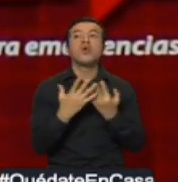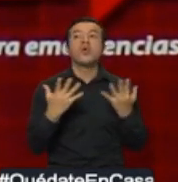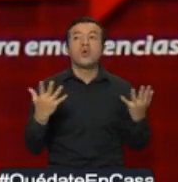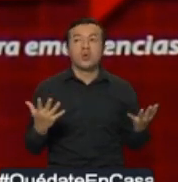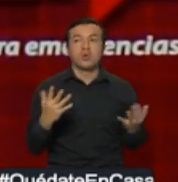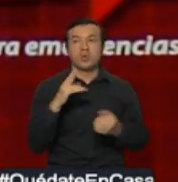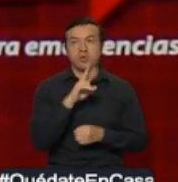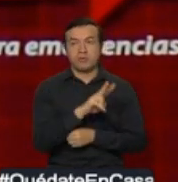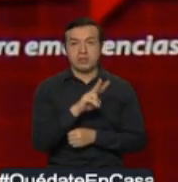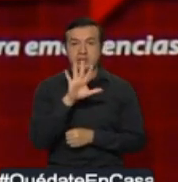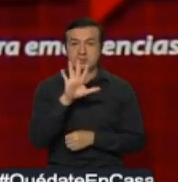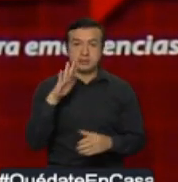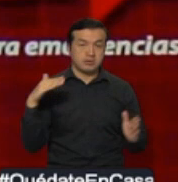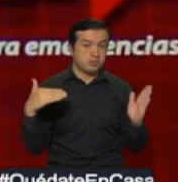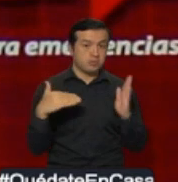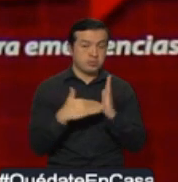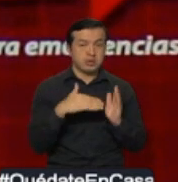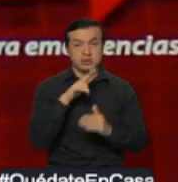tomado